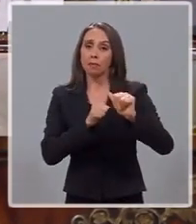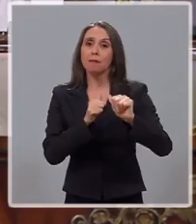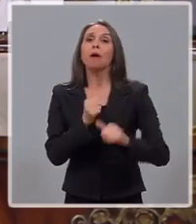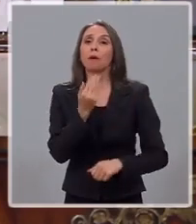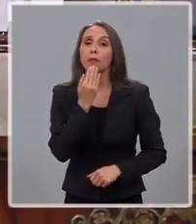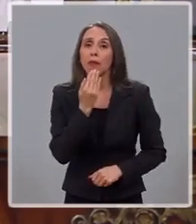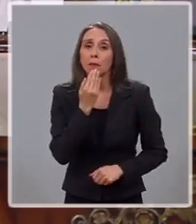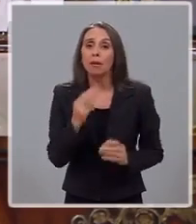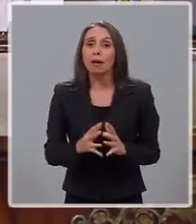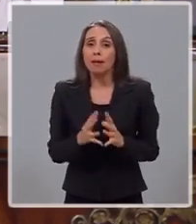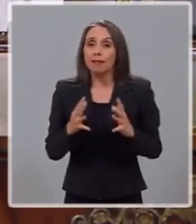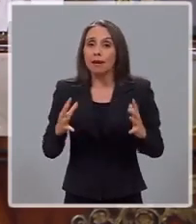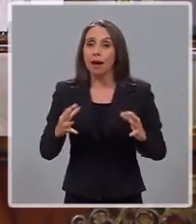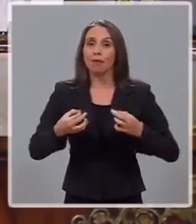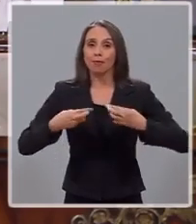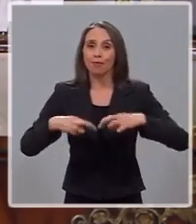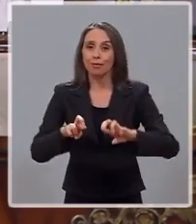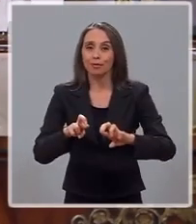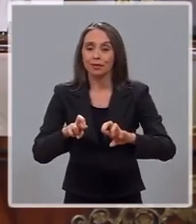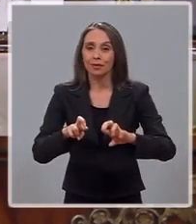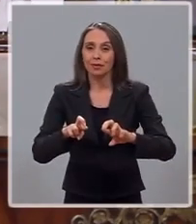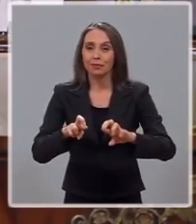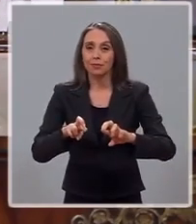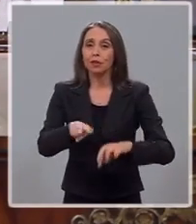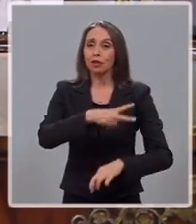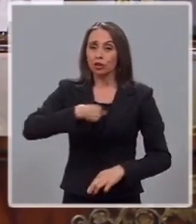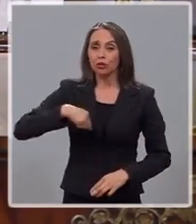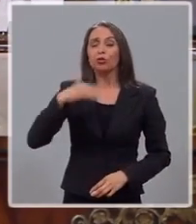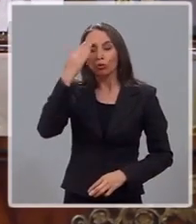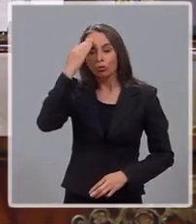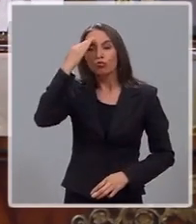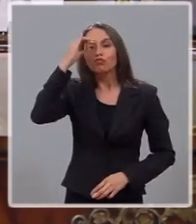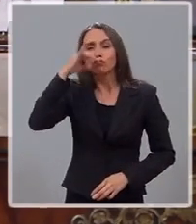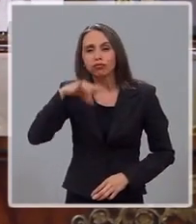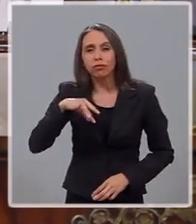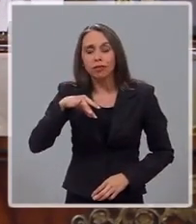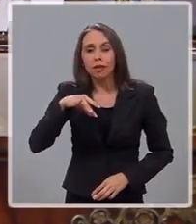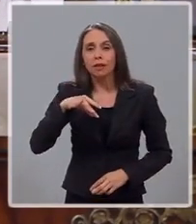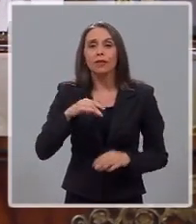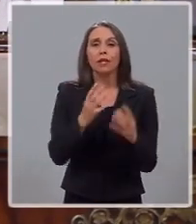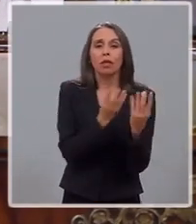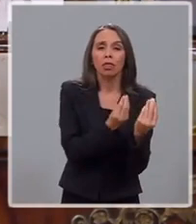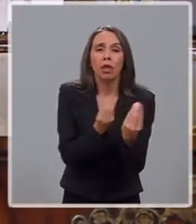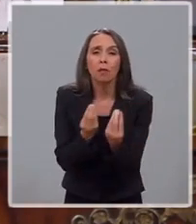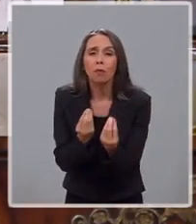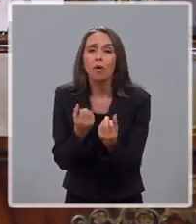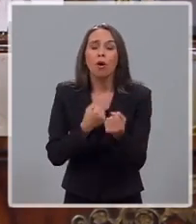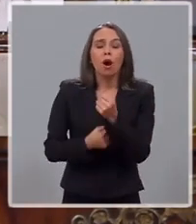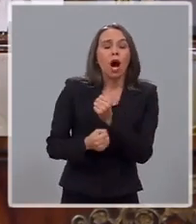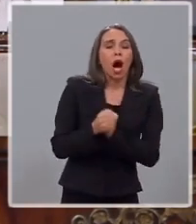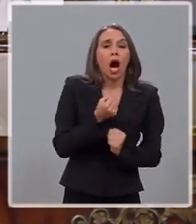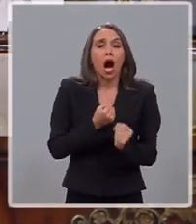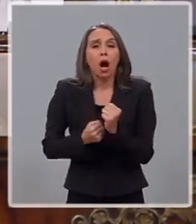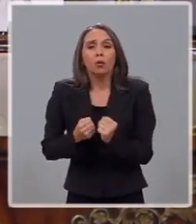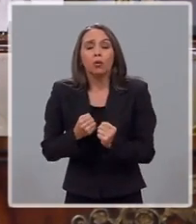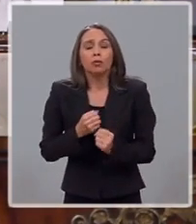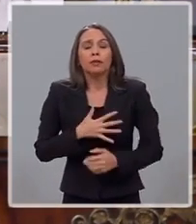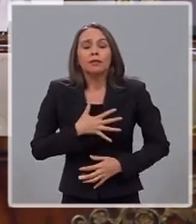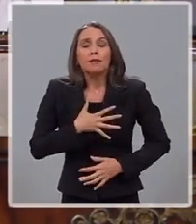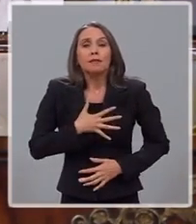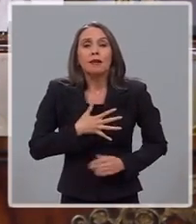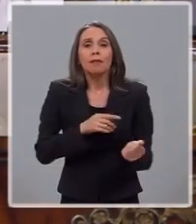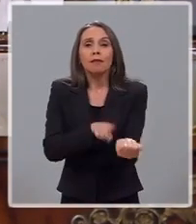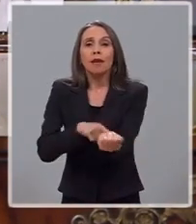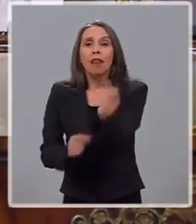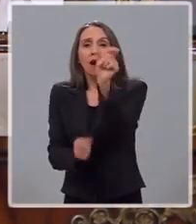una gran oportunidad estamos muy conscientes de los temores y angustias que sienten las